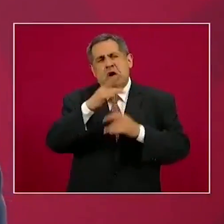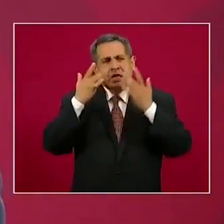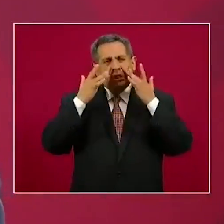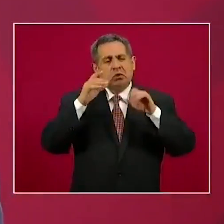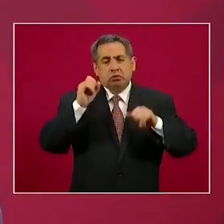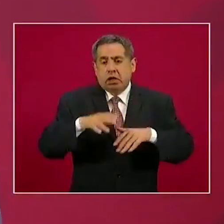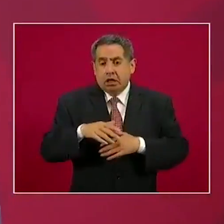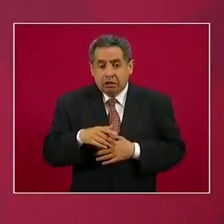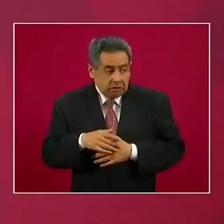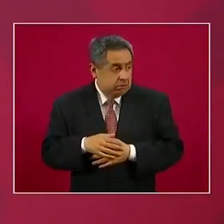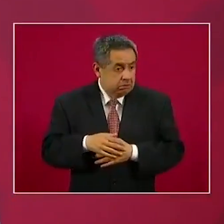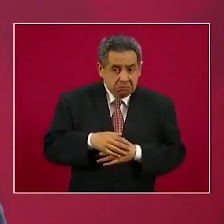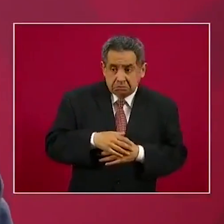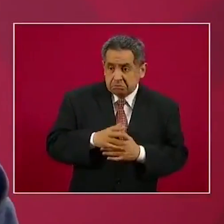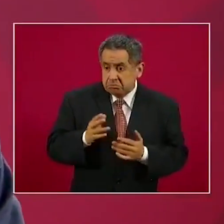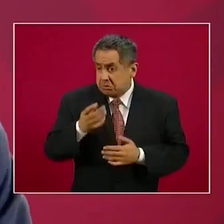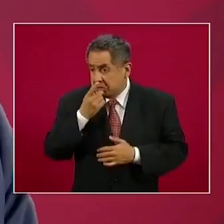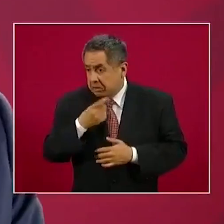pues